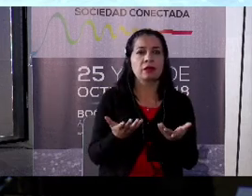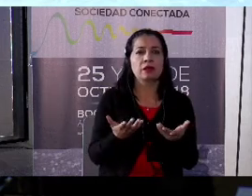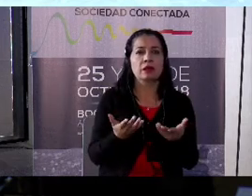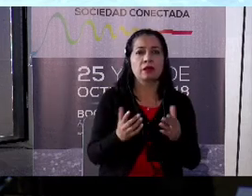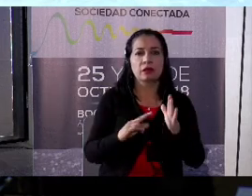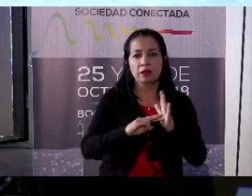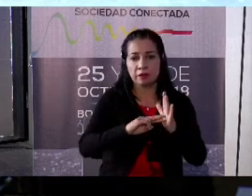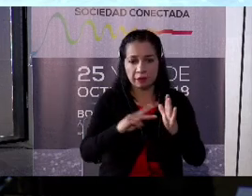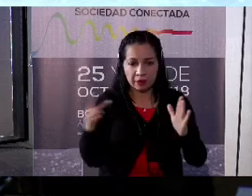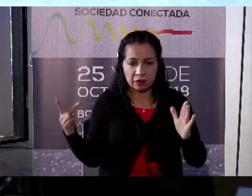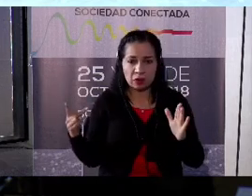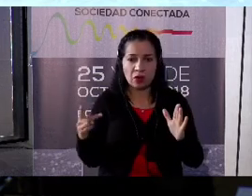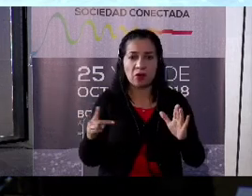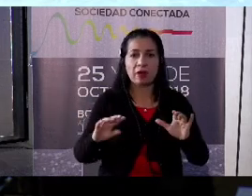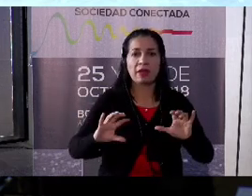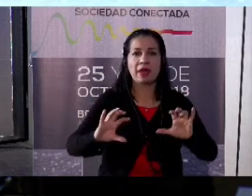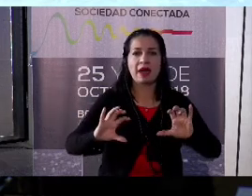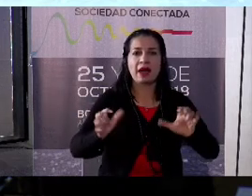radi cognitiva